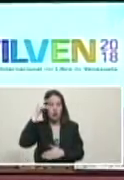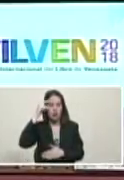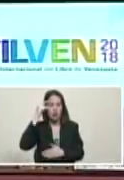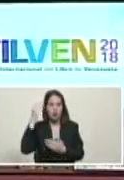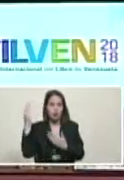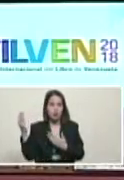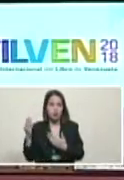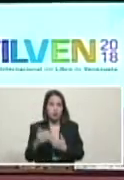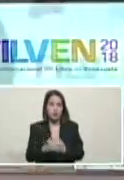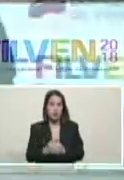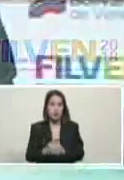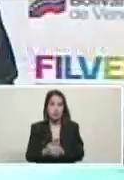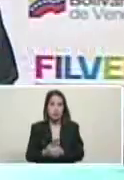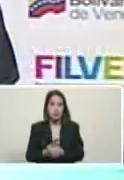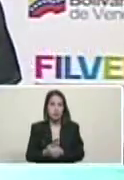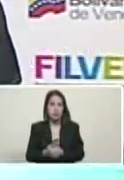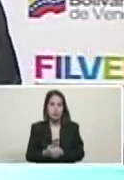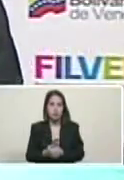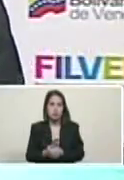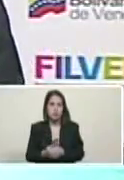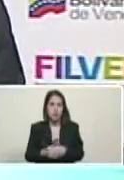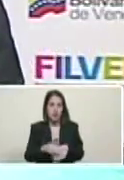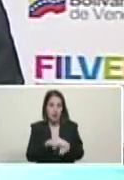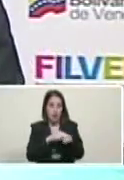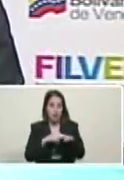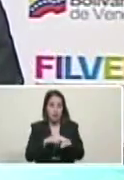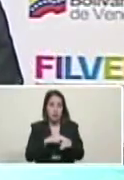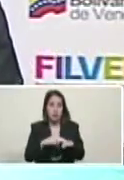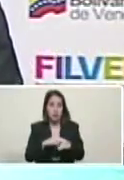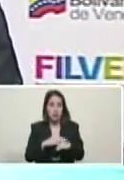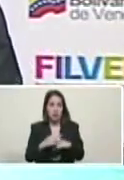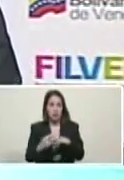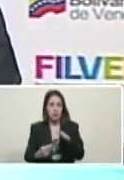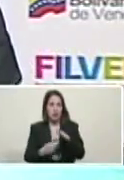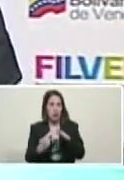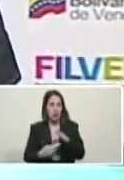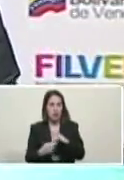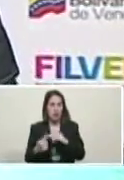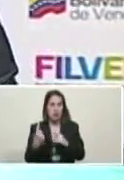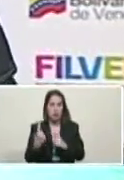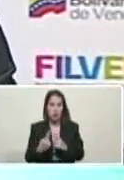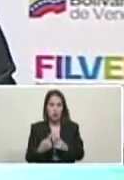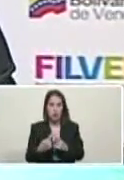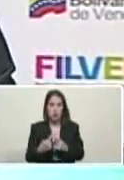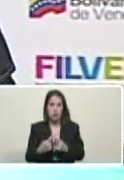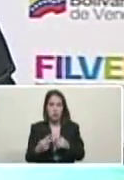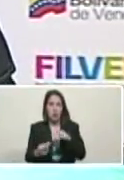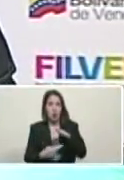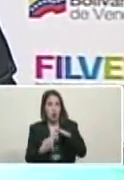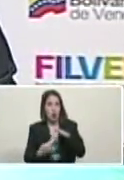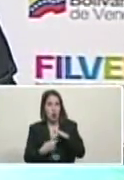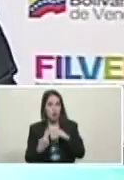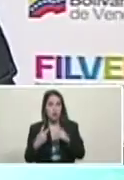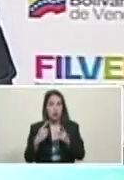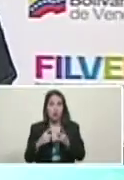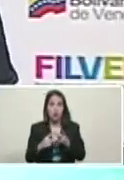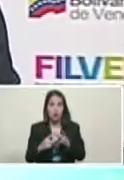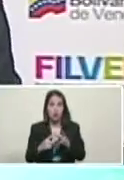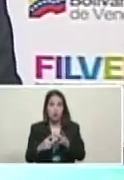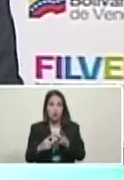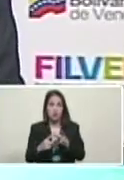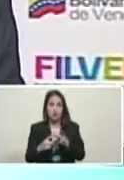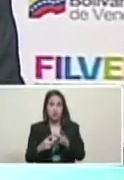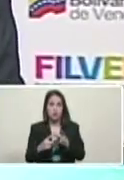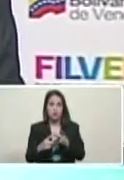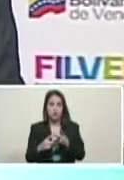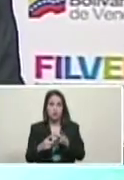Bueno, con la misión Robinson 1, la misión Robinson 2, con la